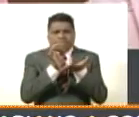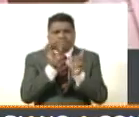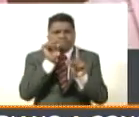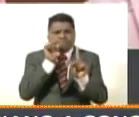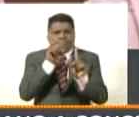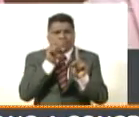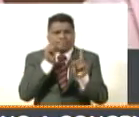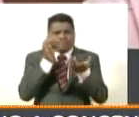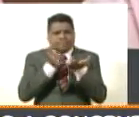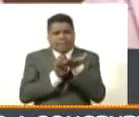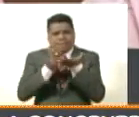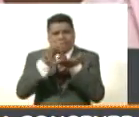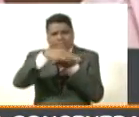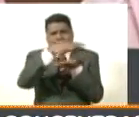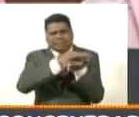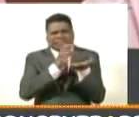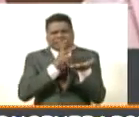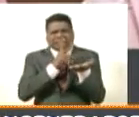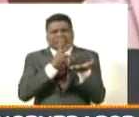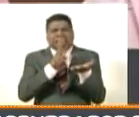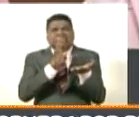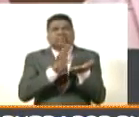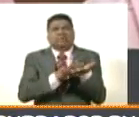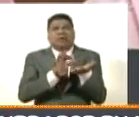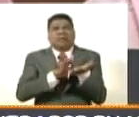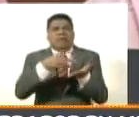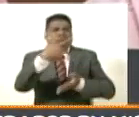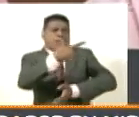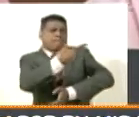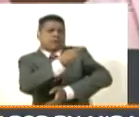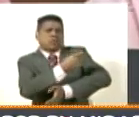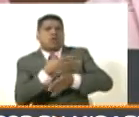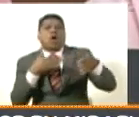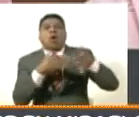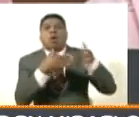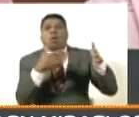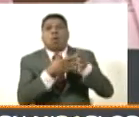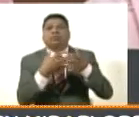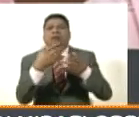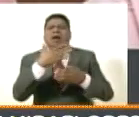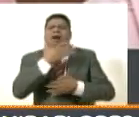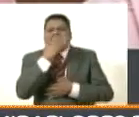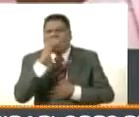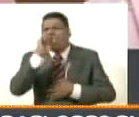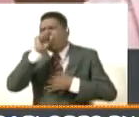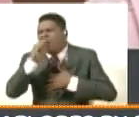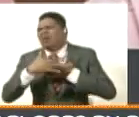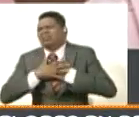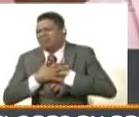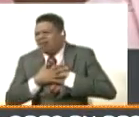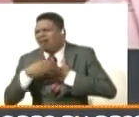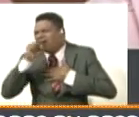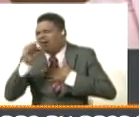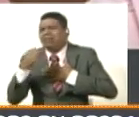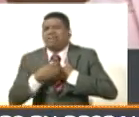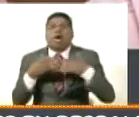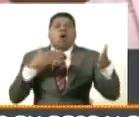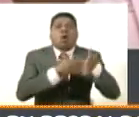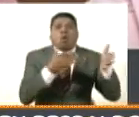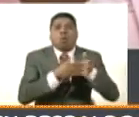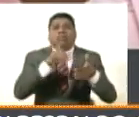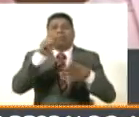de Investigaciones Agrícolas para la fabricación de vacunas contra la tuberculosis, contra la encefalitis equina, contra